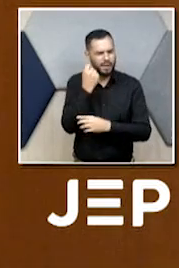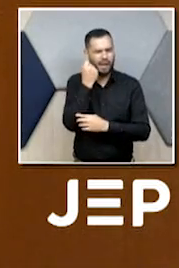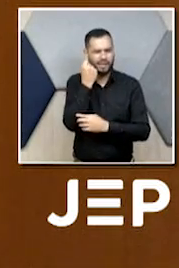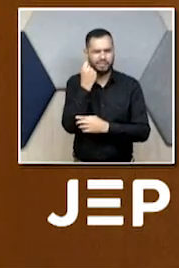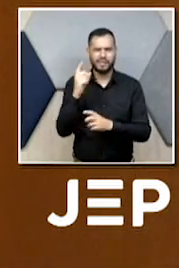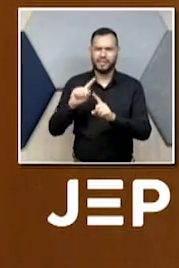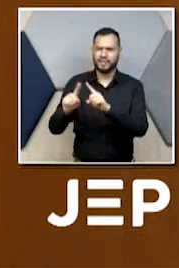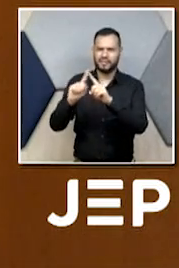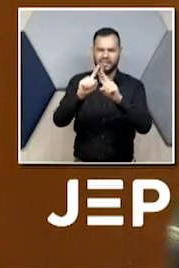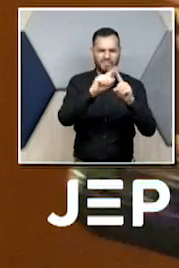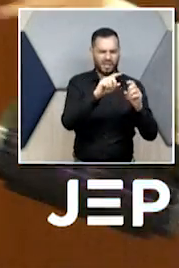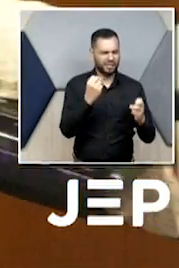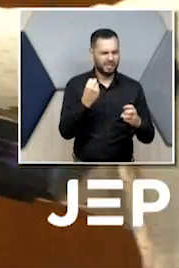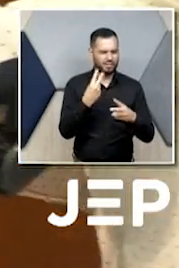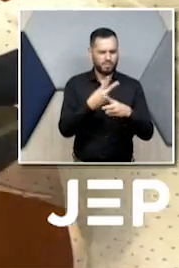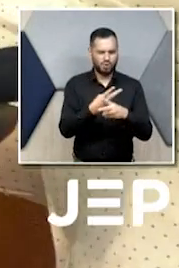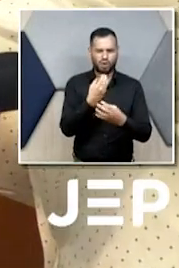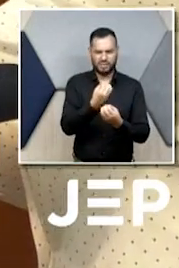estructurales.